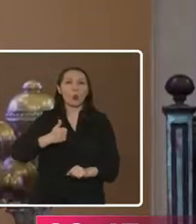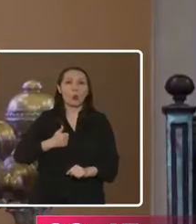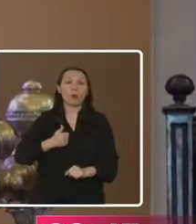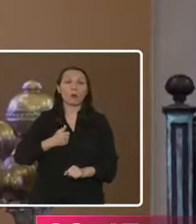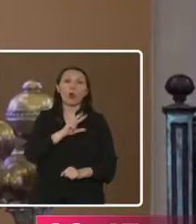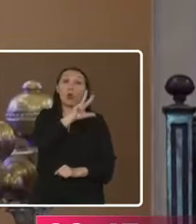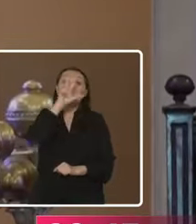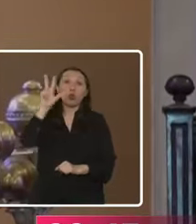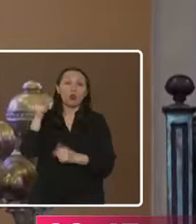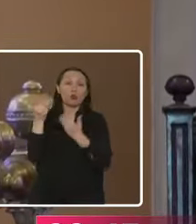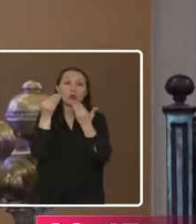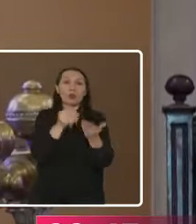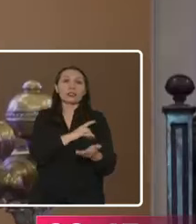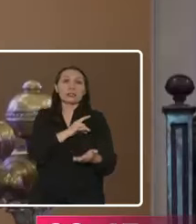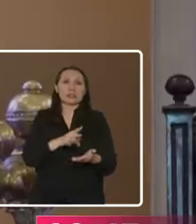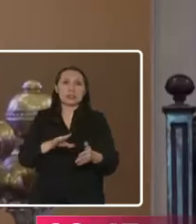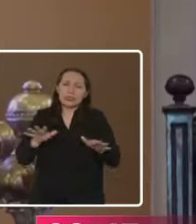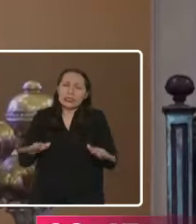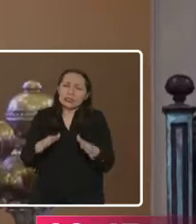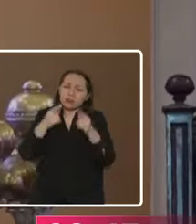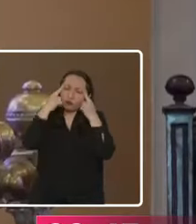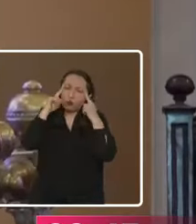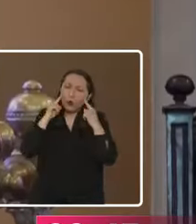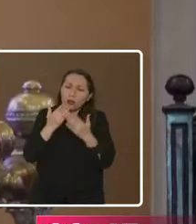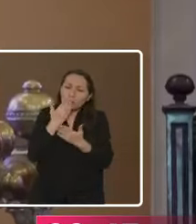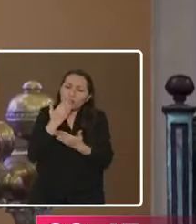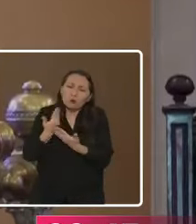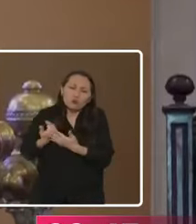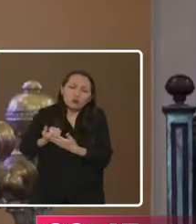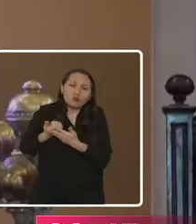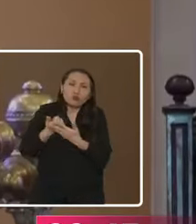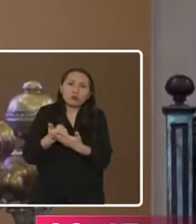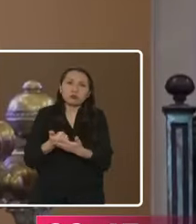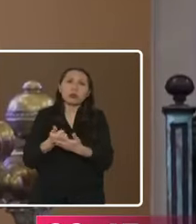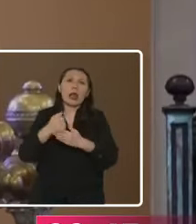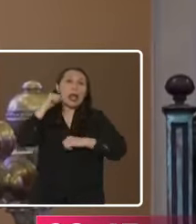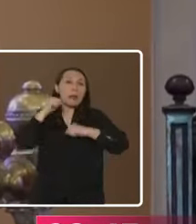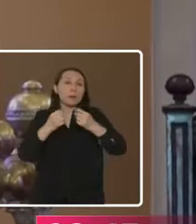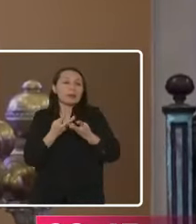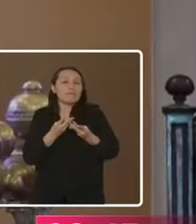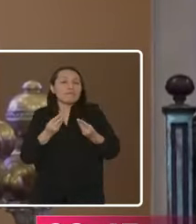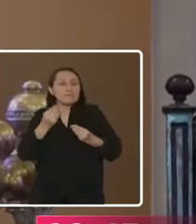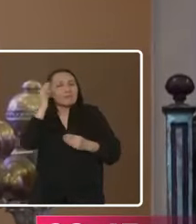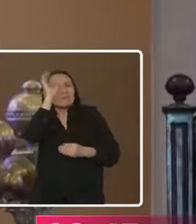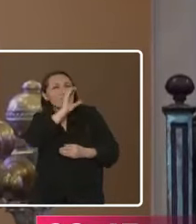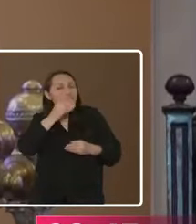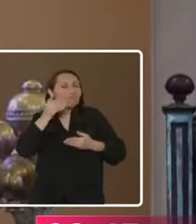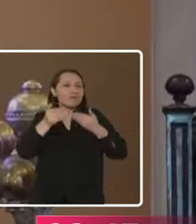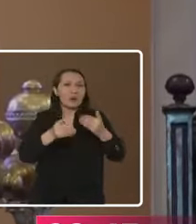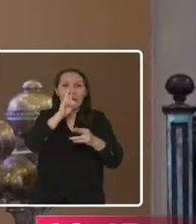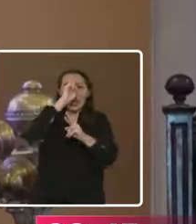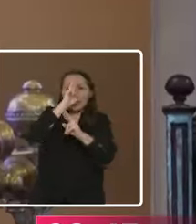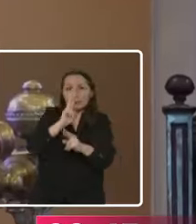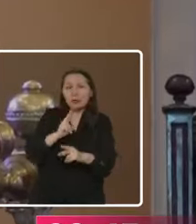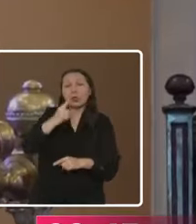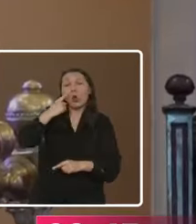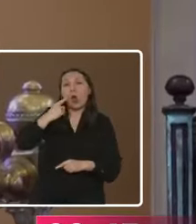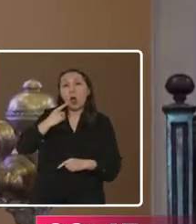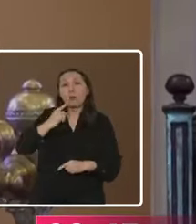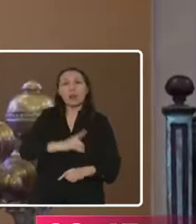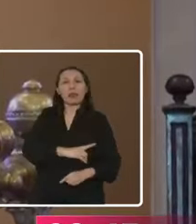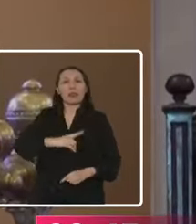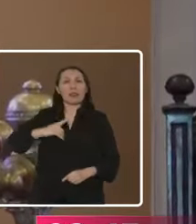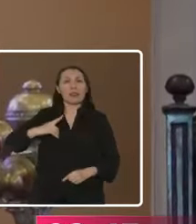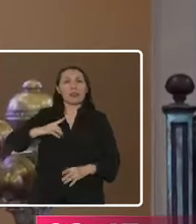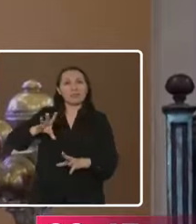Y Dios ha confiado a Chile esa misión de esfuerzo generoso, su espíritu de empresa y de aventura, ese respeto del hombre, de su